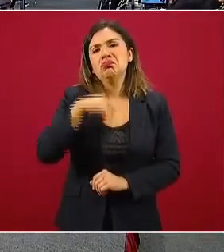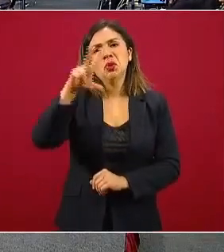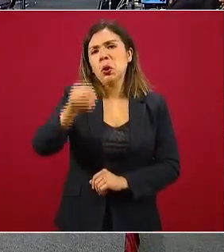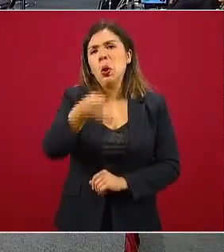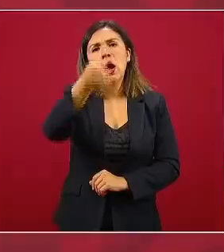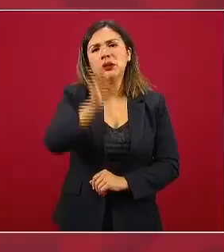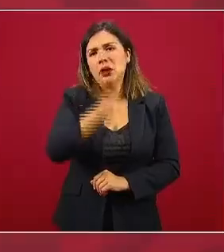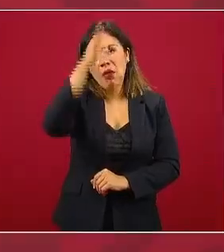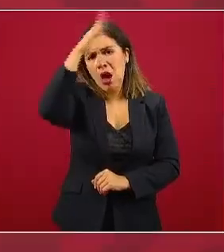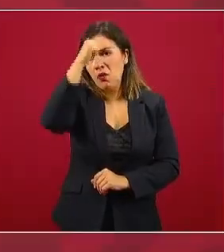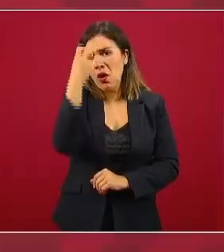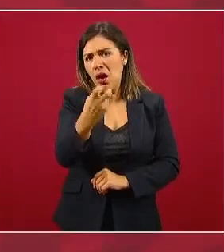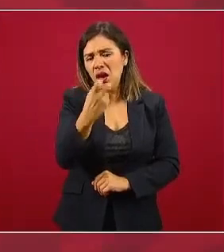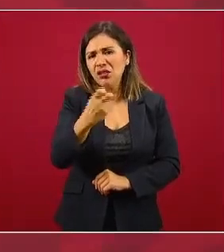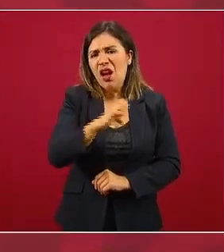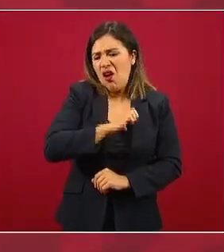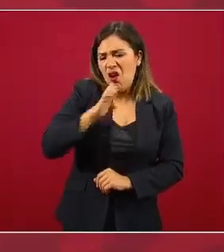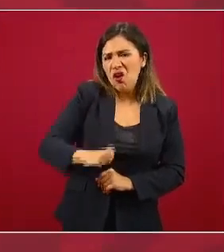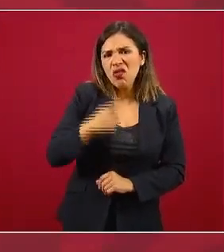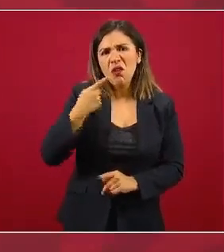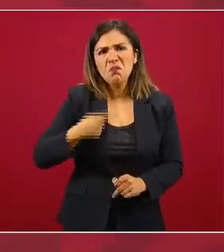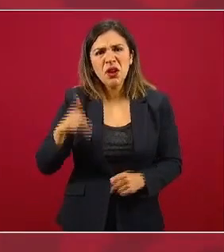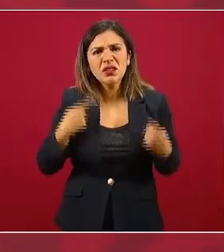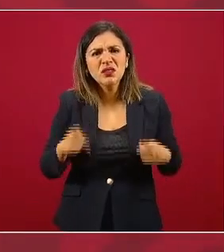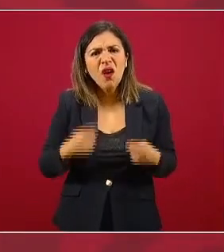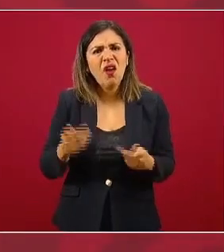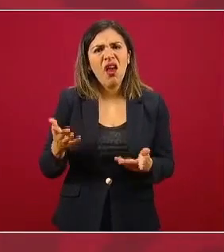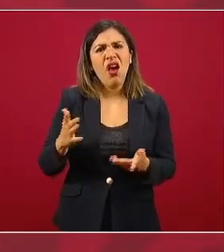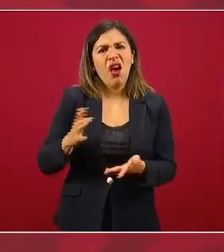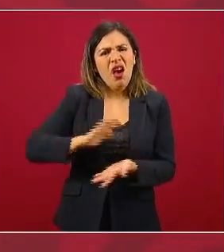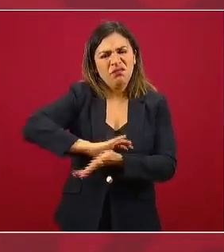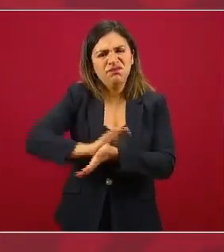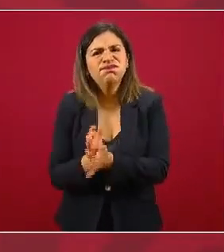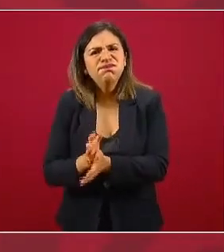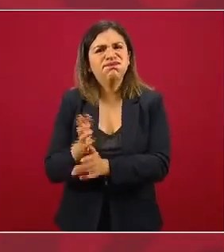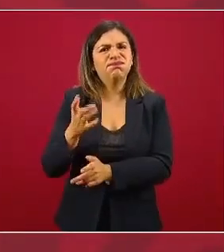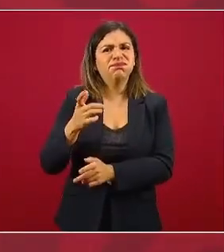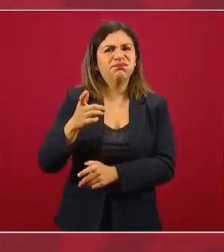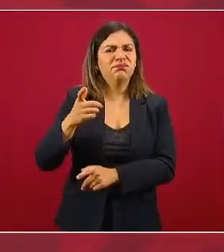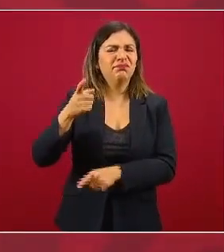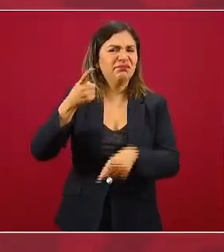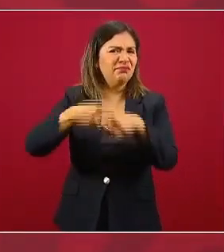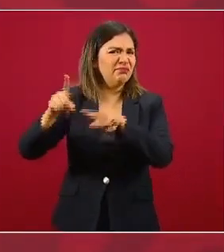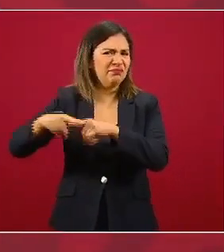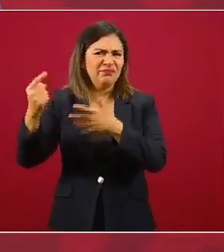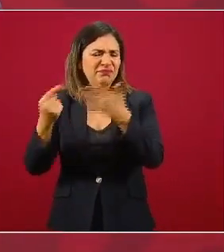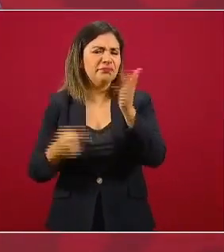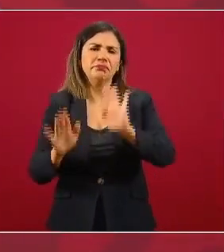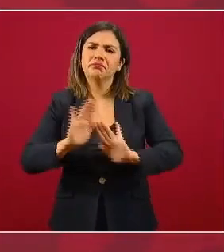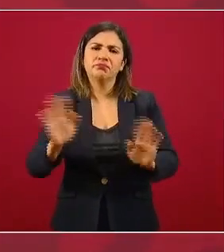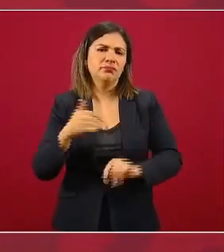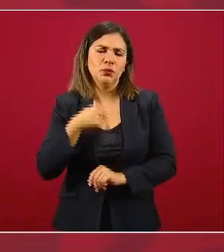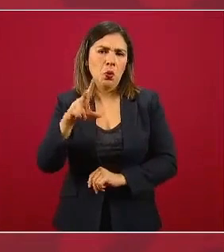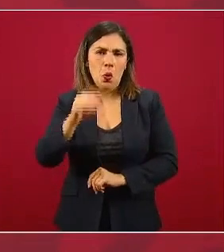racismo, de la xenofobia, de la discriminación,